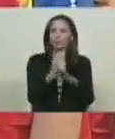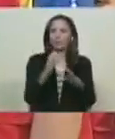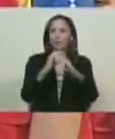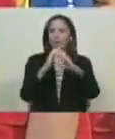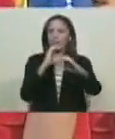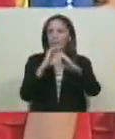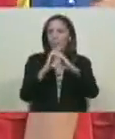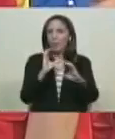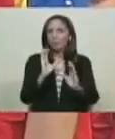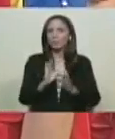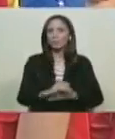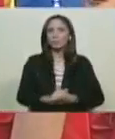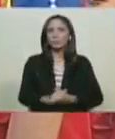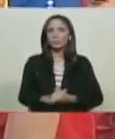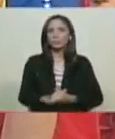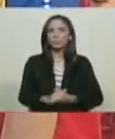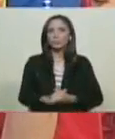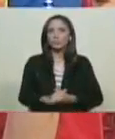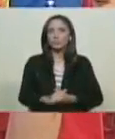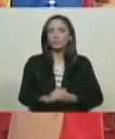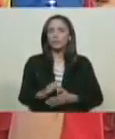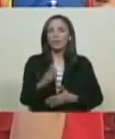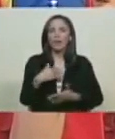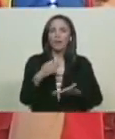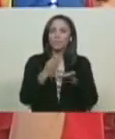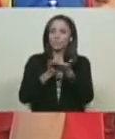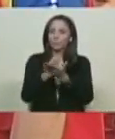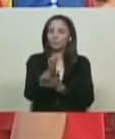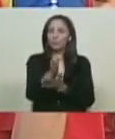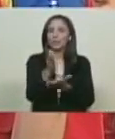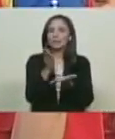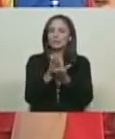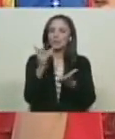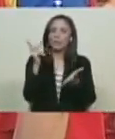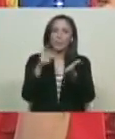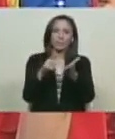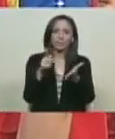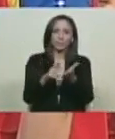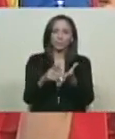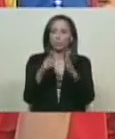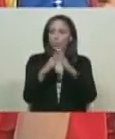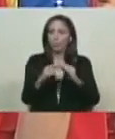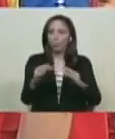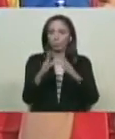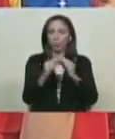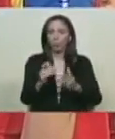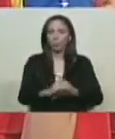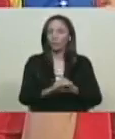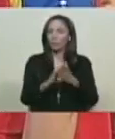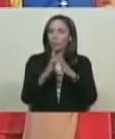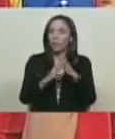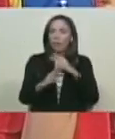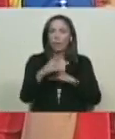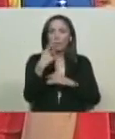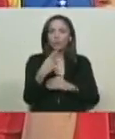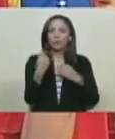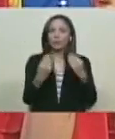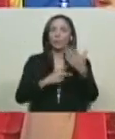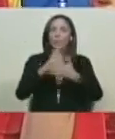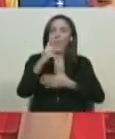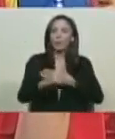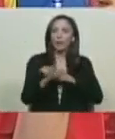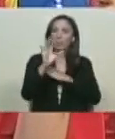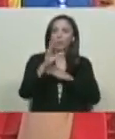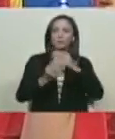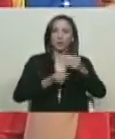seguir siendo partícipes, presidente, como lo hemos venido haciendo, de las políticas de construcción del Plan de la Patria.